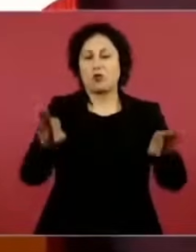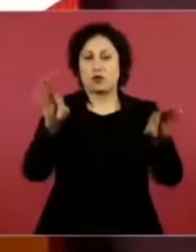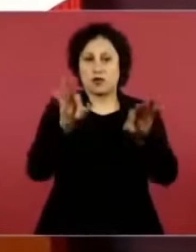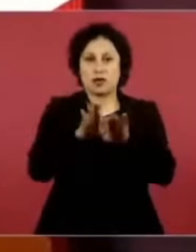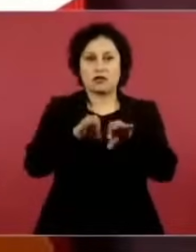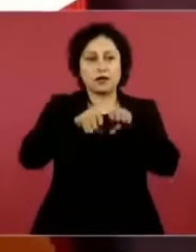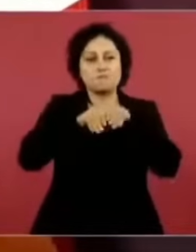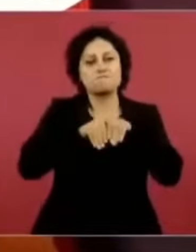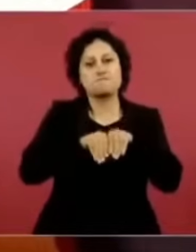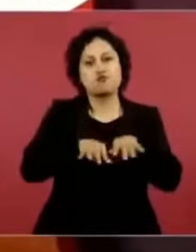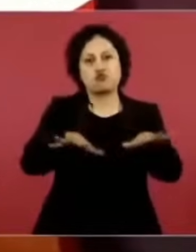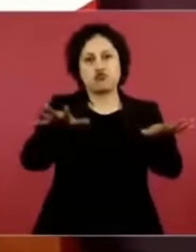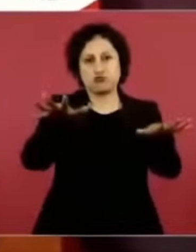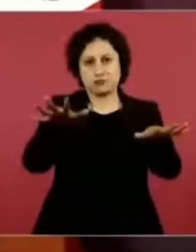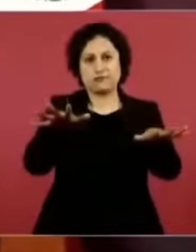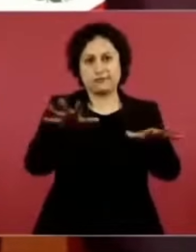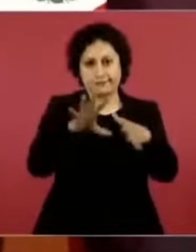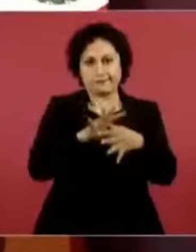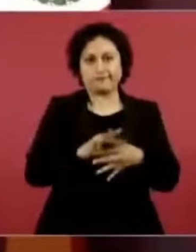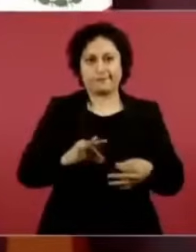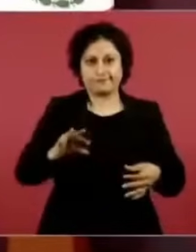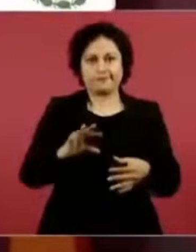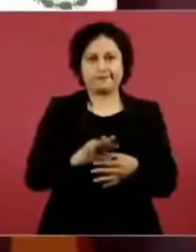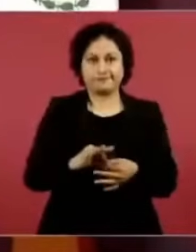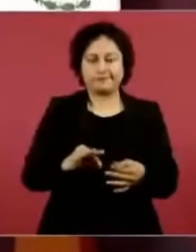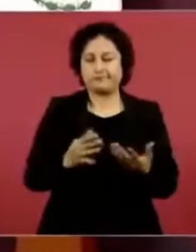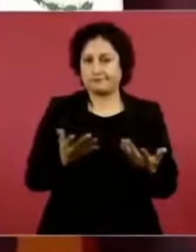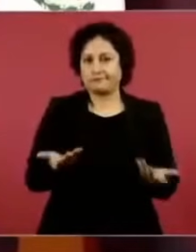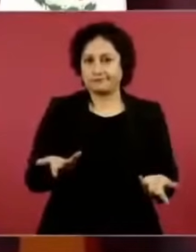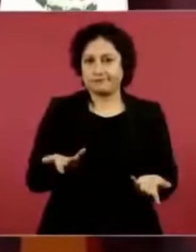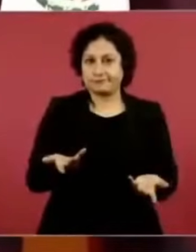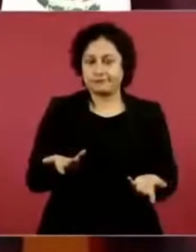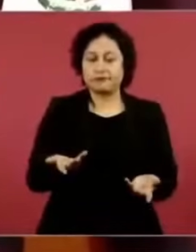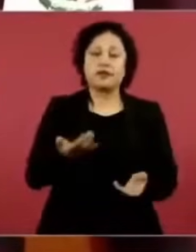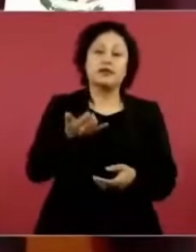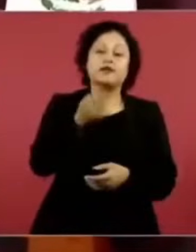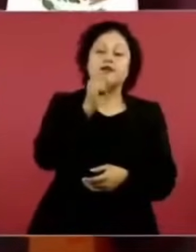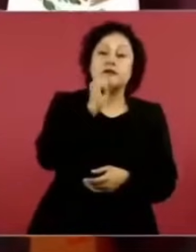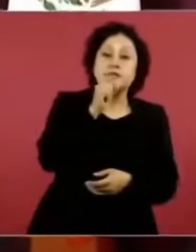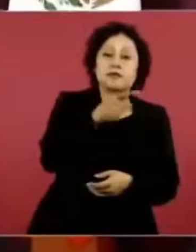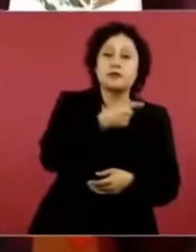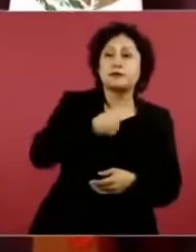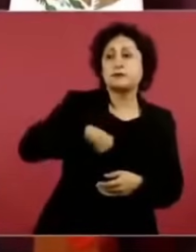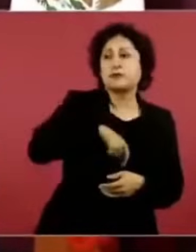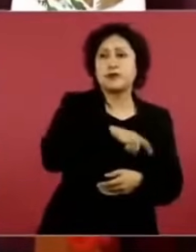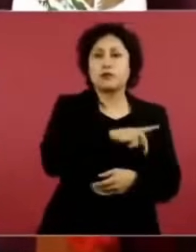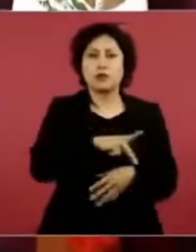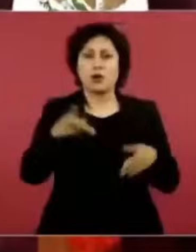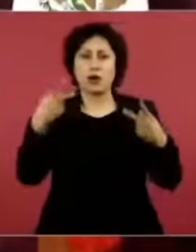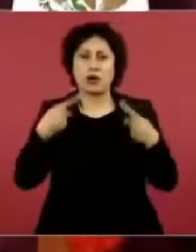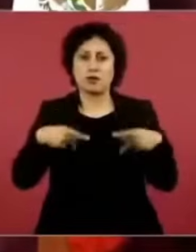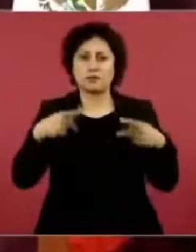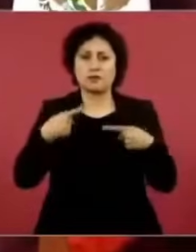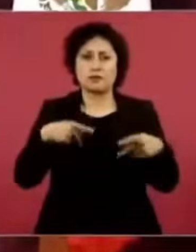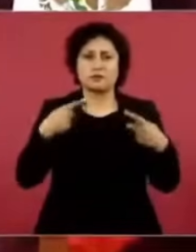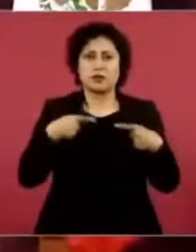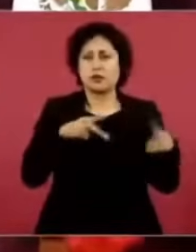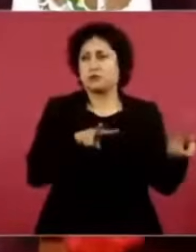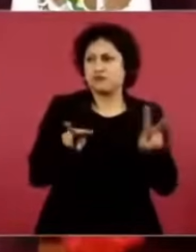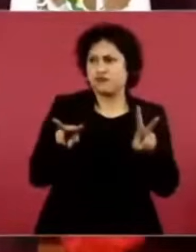y que hagamos todo lo posible para que no haya simulación.